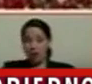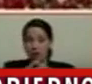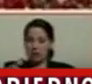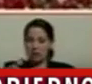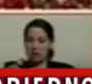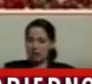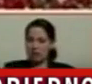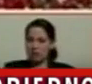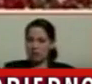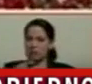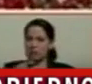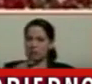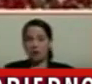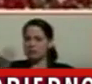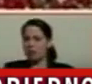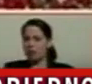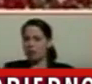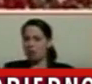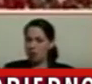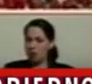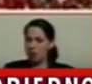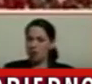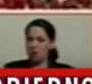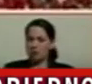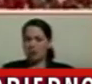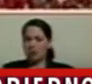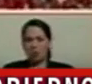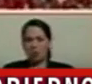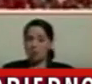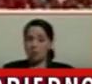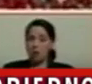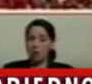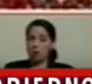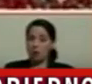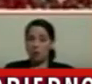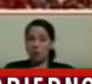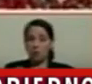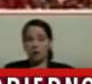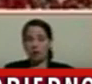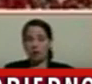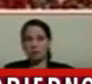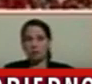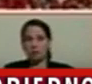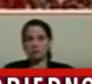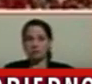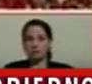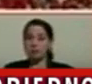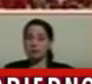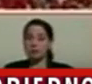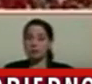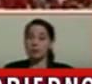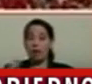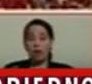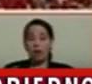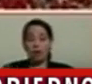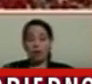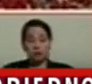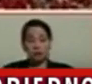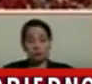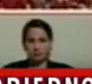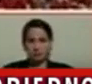Estado. Déjenme decirles que han sido engañados y ustedes a su